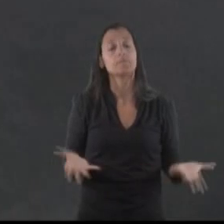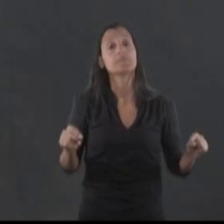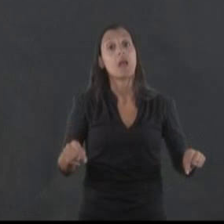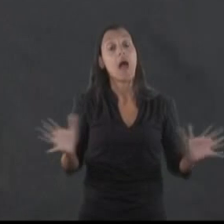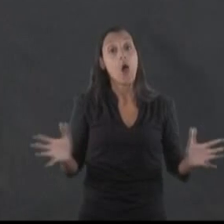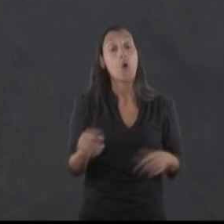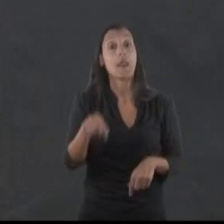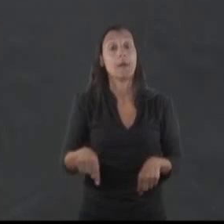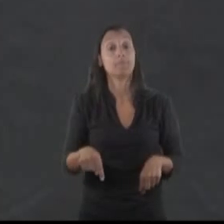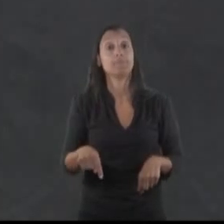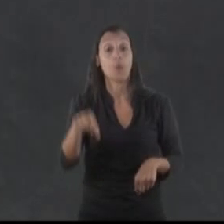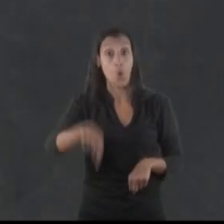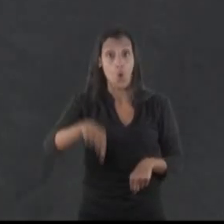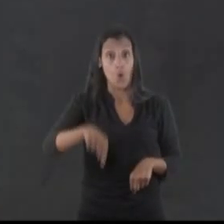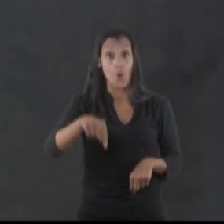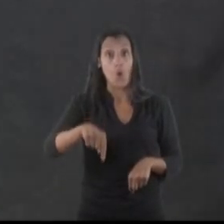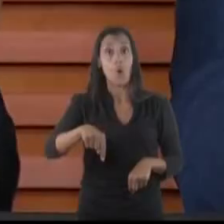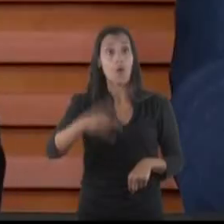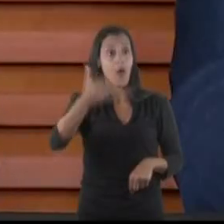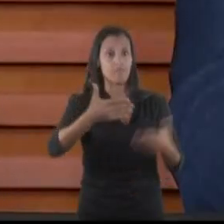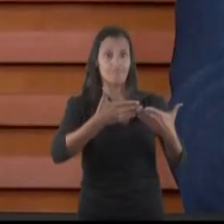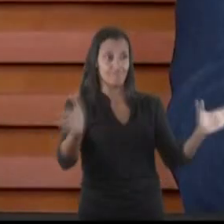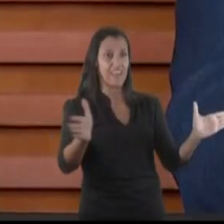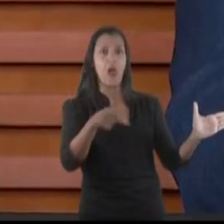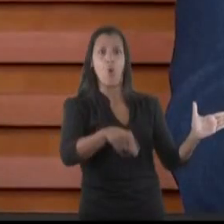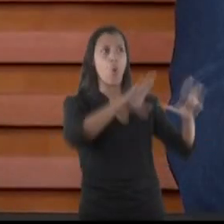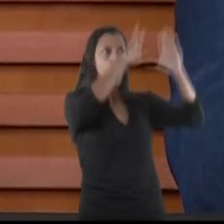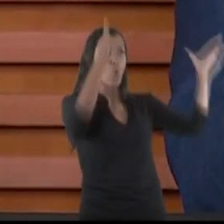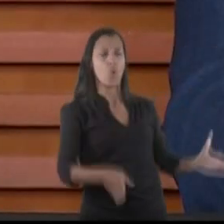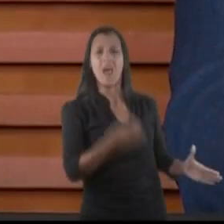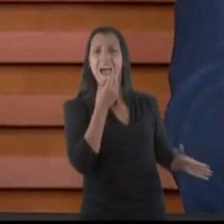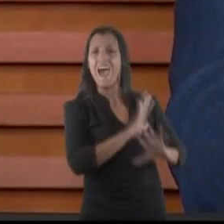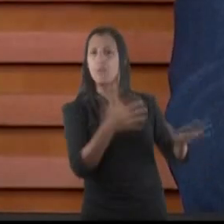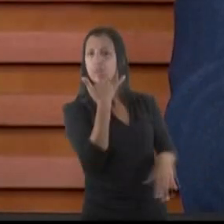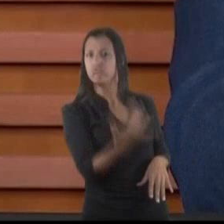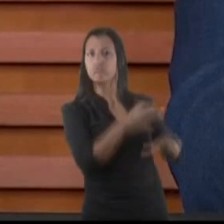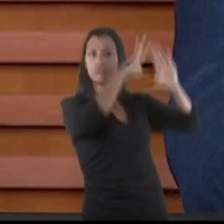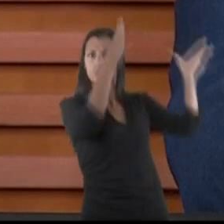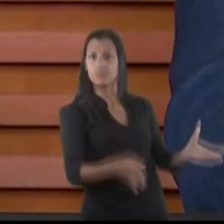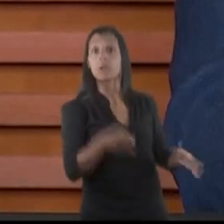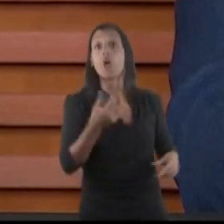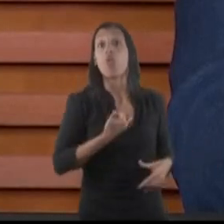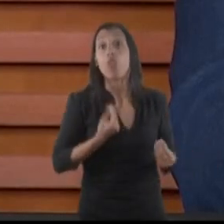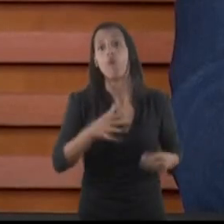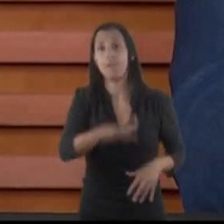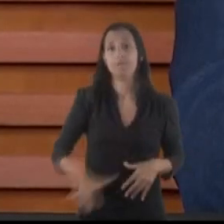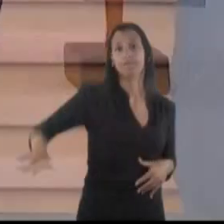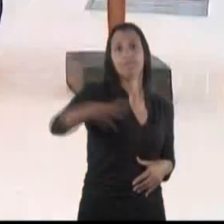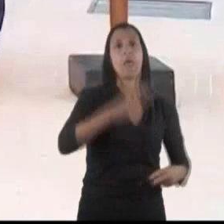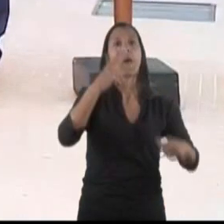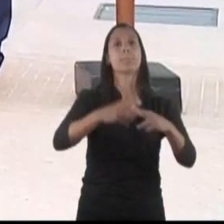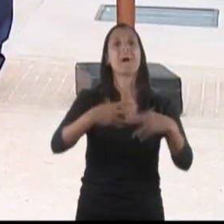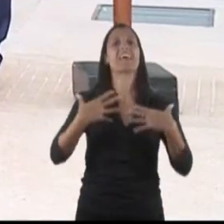Ahora estamos hoy inaugurando este magnífico edificio en este Parque de la Salud, que